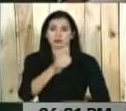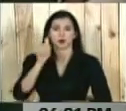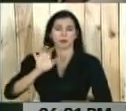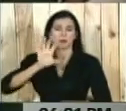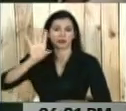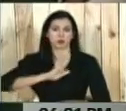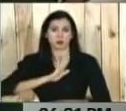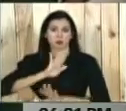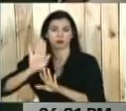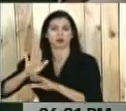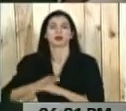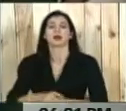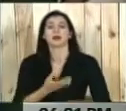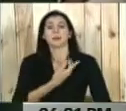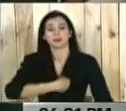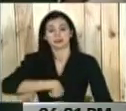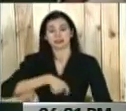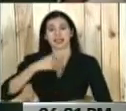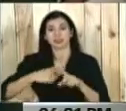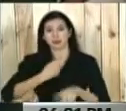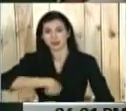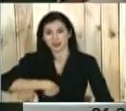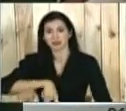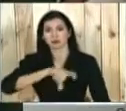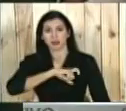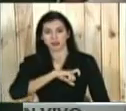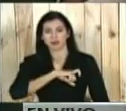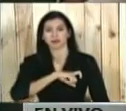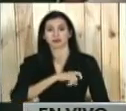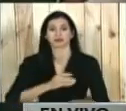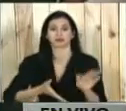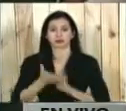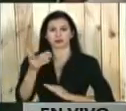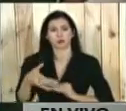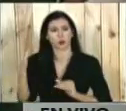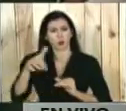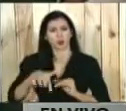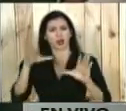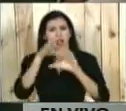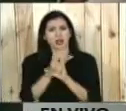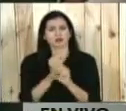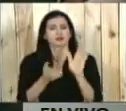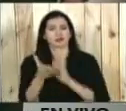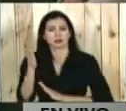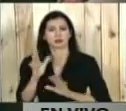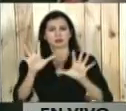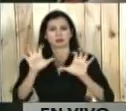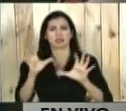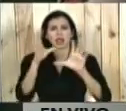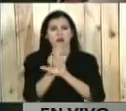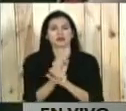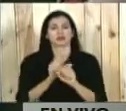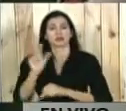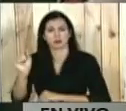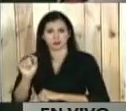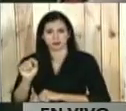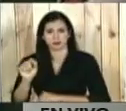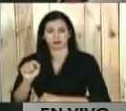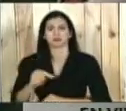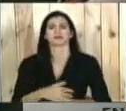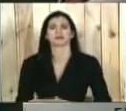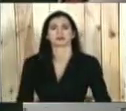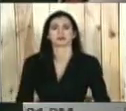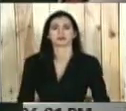El expresidente Zapatero parte hoy en horas de la noche, tarde ya, a las 10 de la noche.